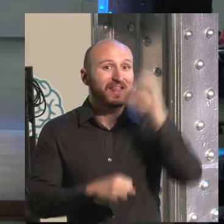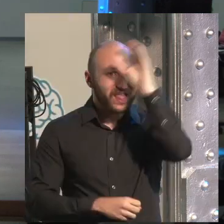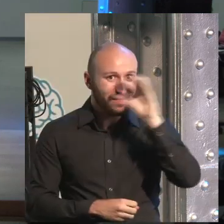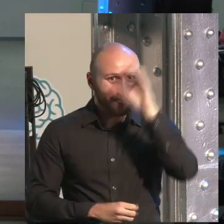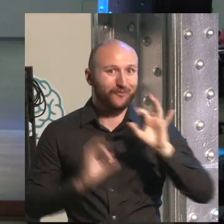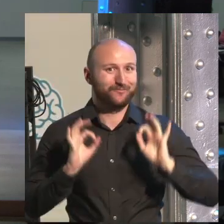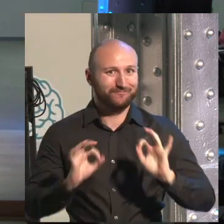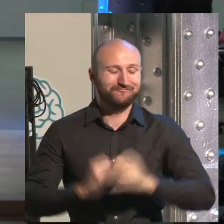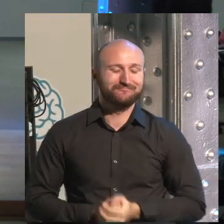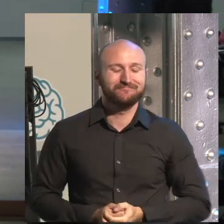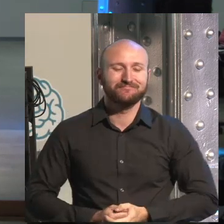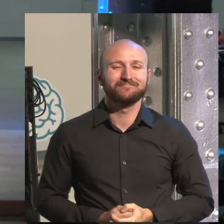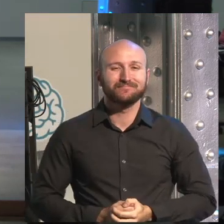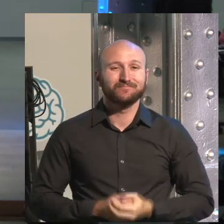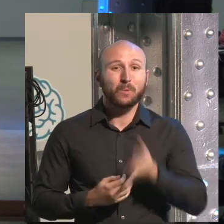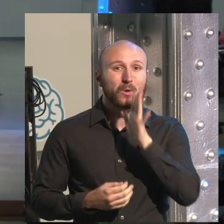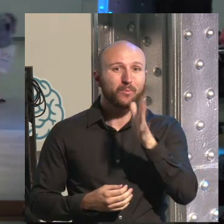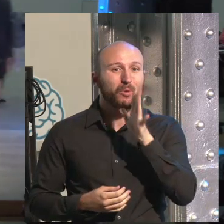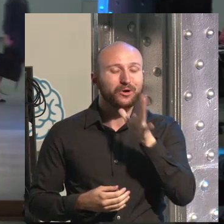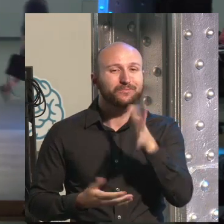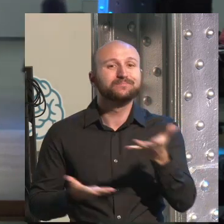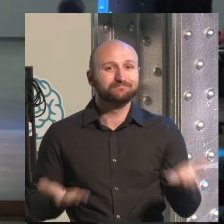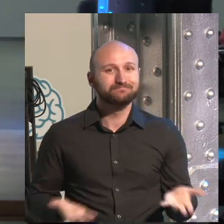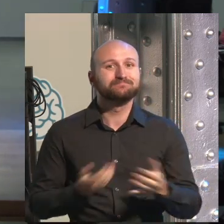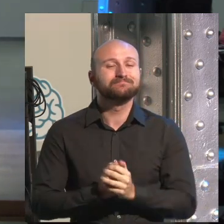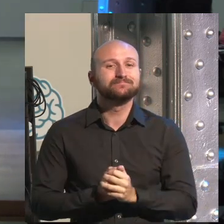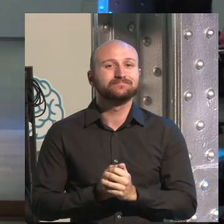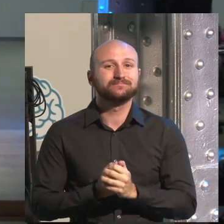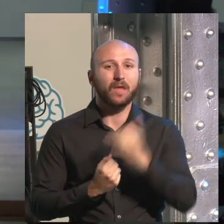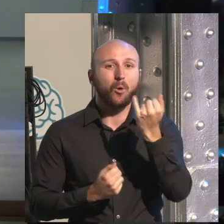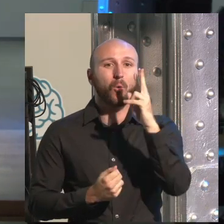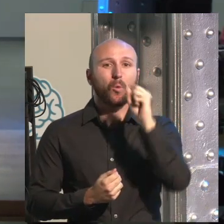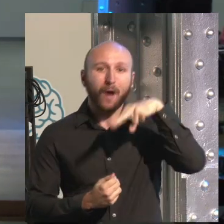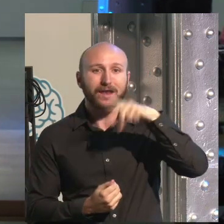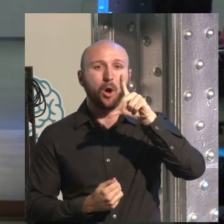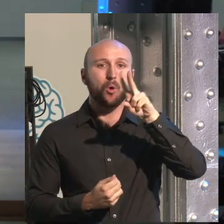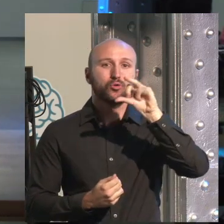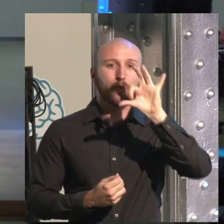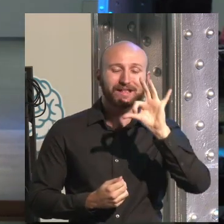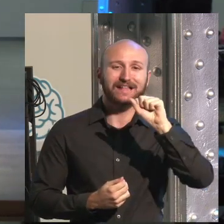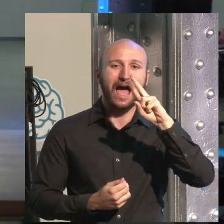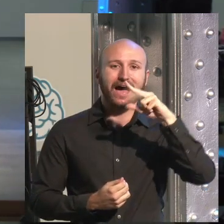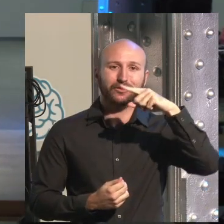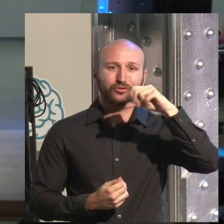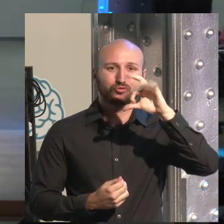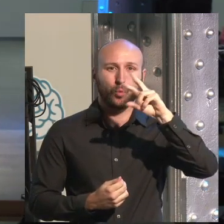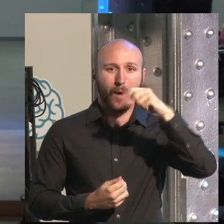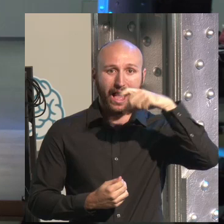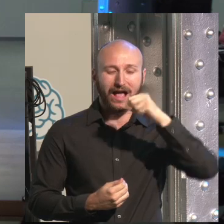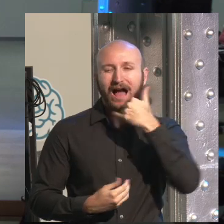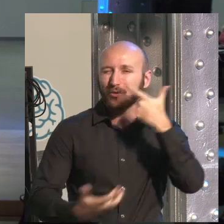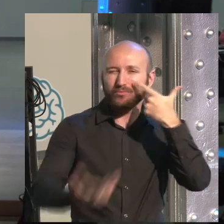Porque si hay algo que caracteriza a Juan Luis Arzuaga es que siempre cuenta las